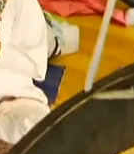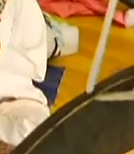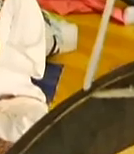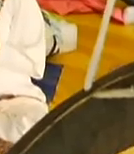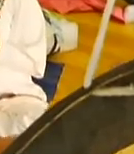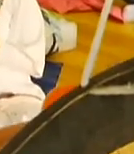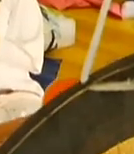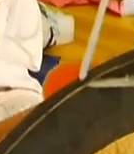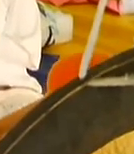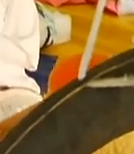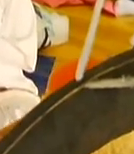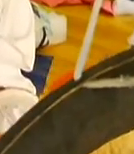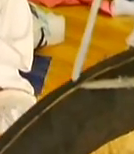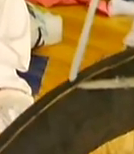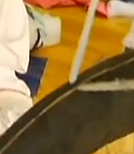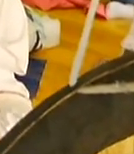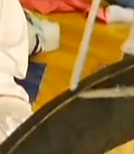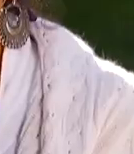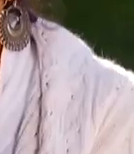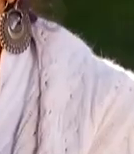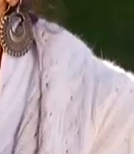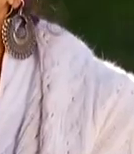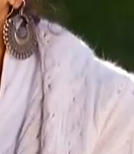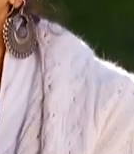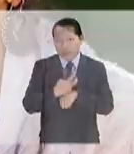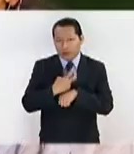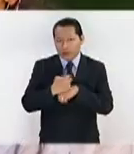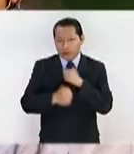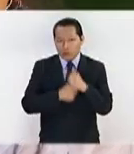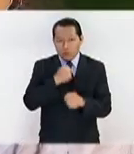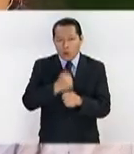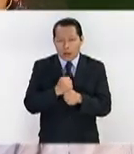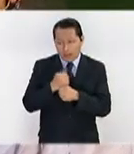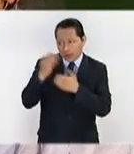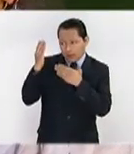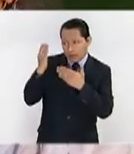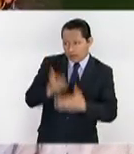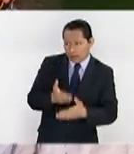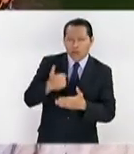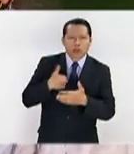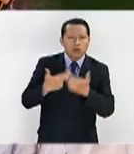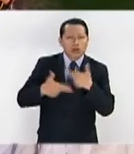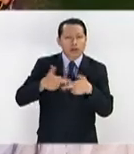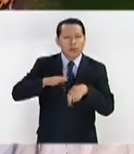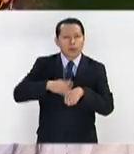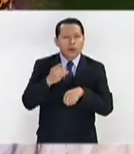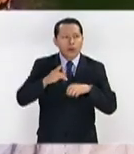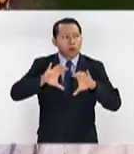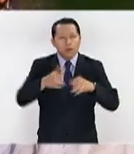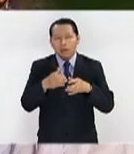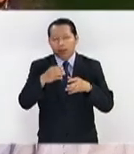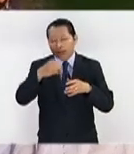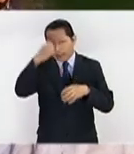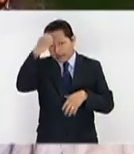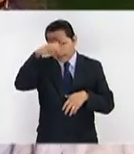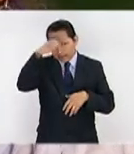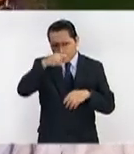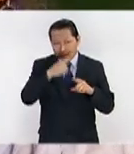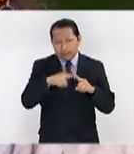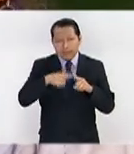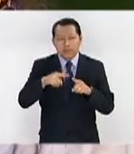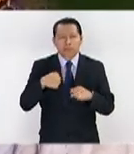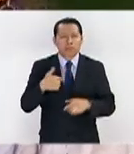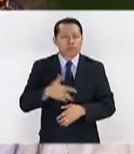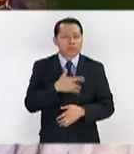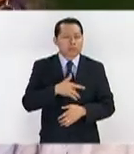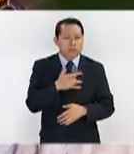Es mi segundo año que vengo a este evento y regreso porque la comunidad, la experiencia de comunidad me